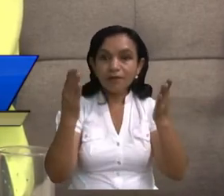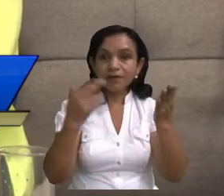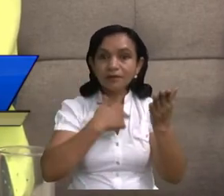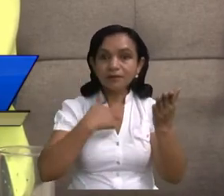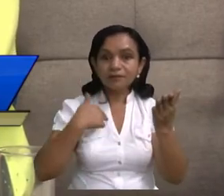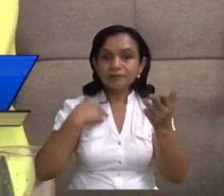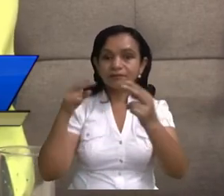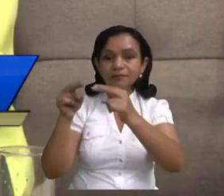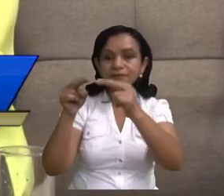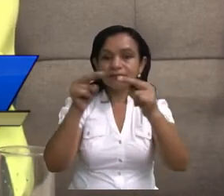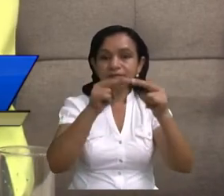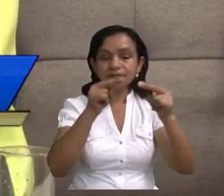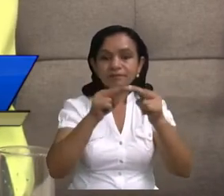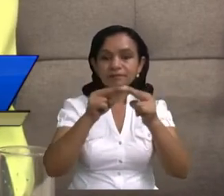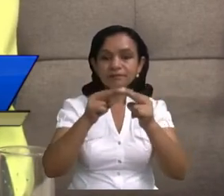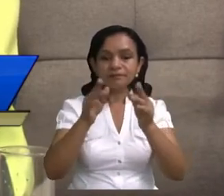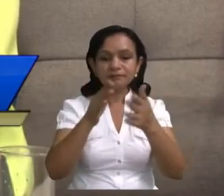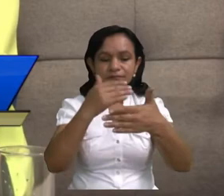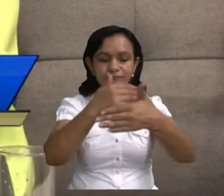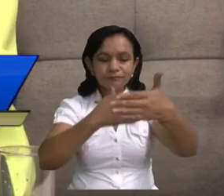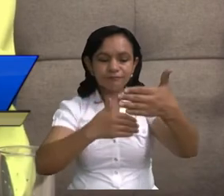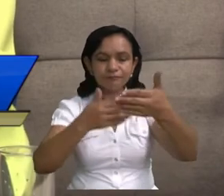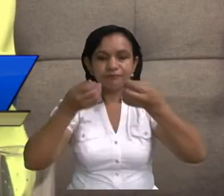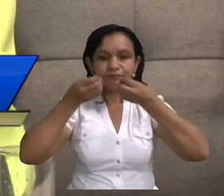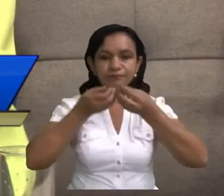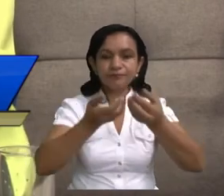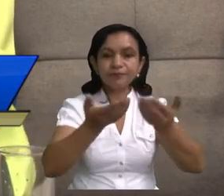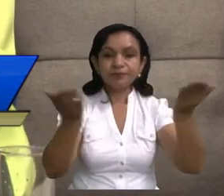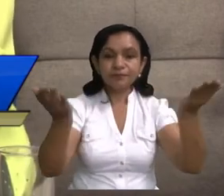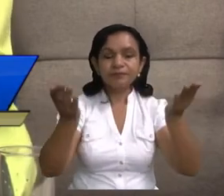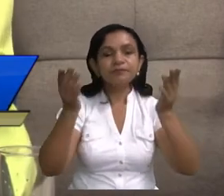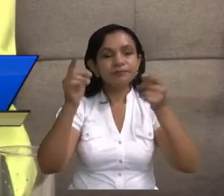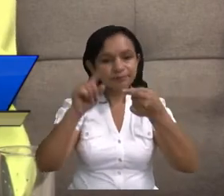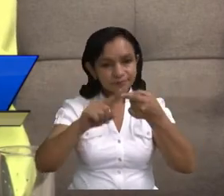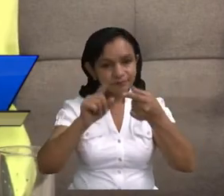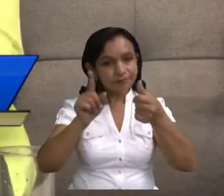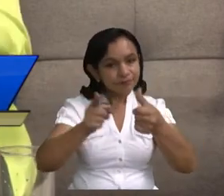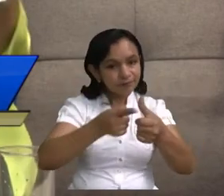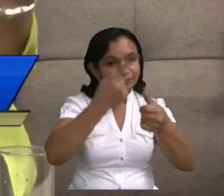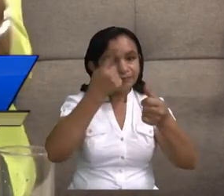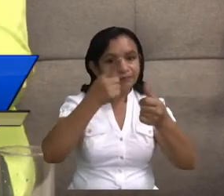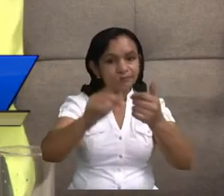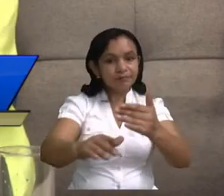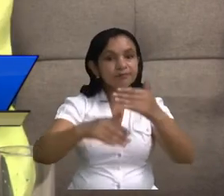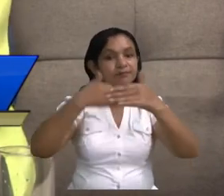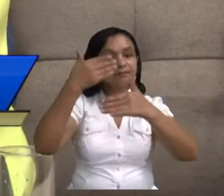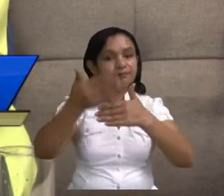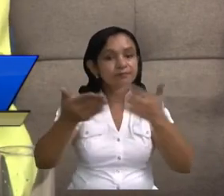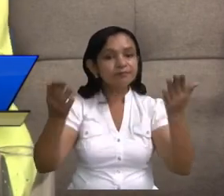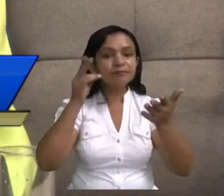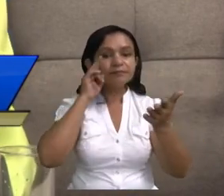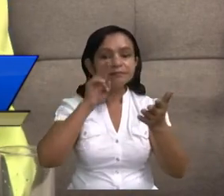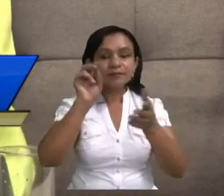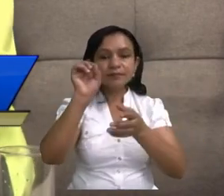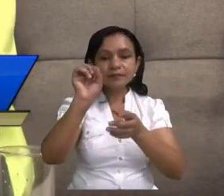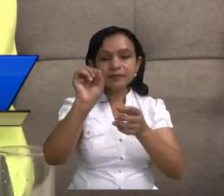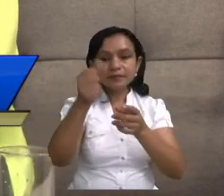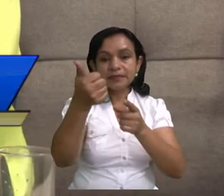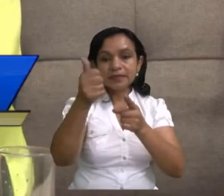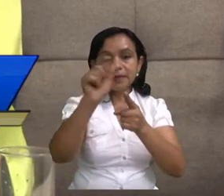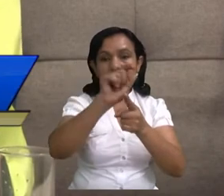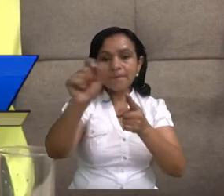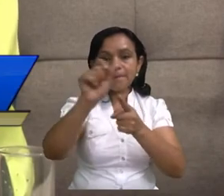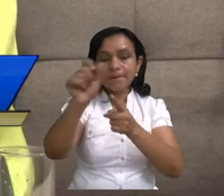se vincula también con las editoriales universitarias. Eso en principio. Luego ya pues miraremos en el segundo semestre